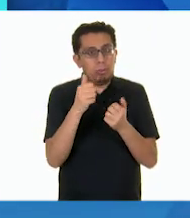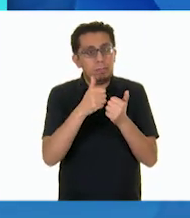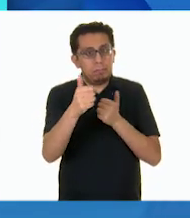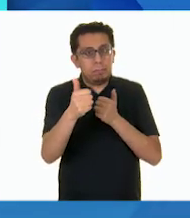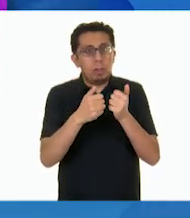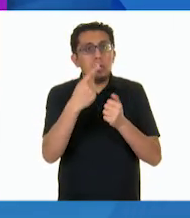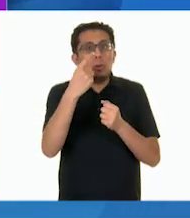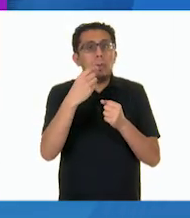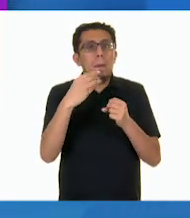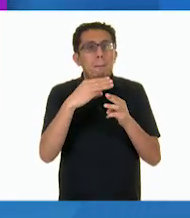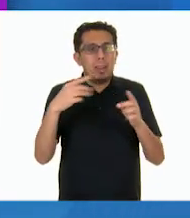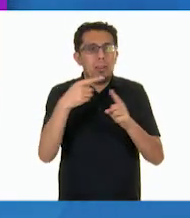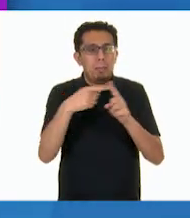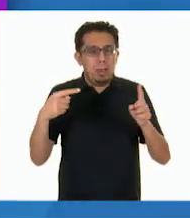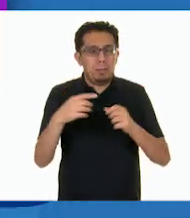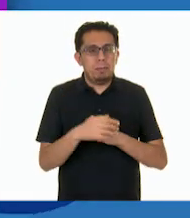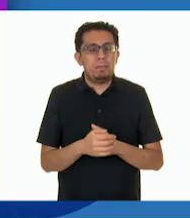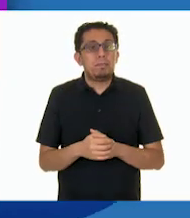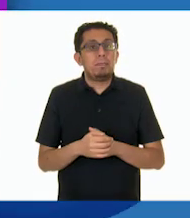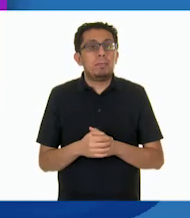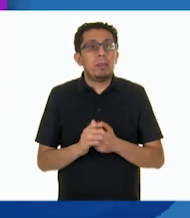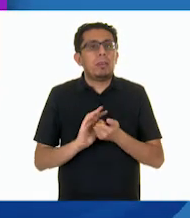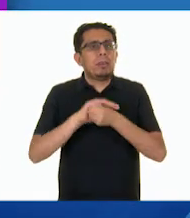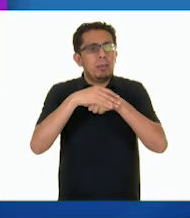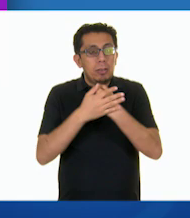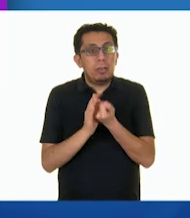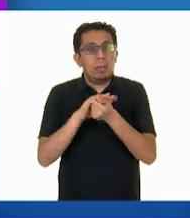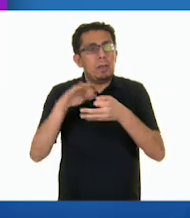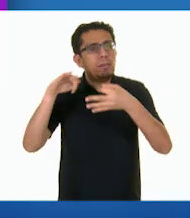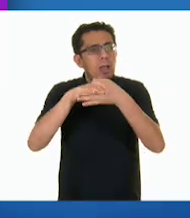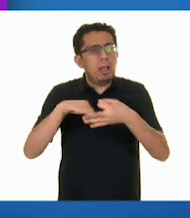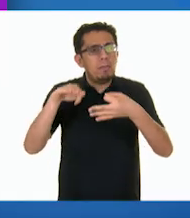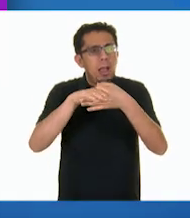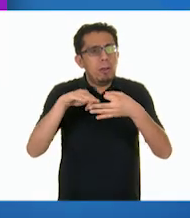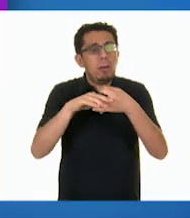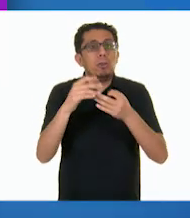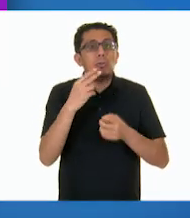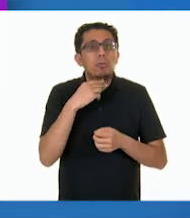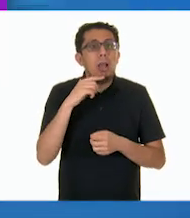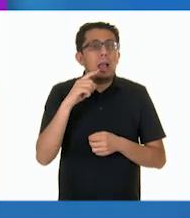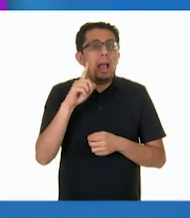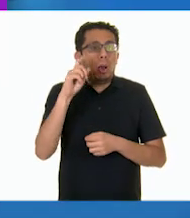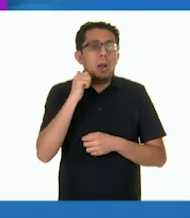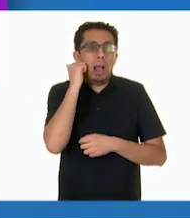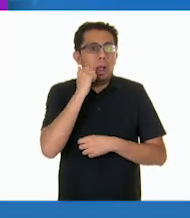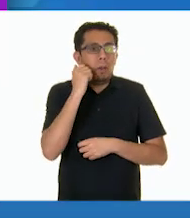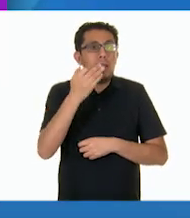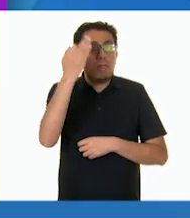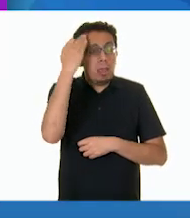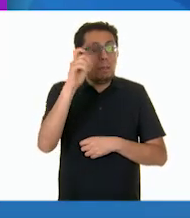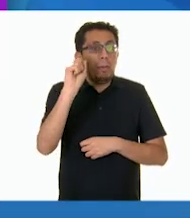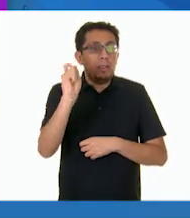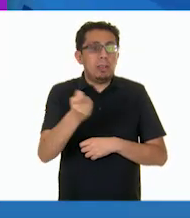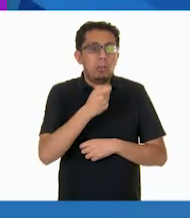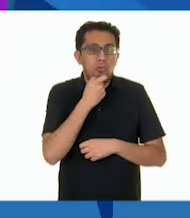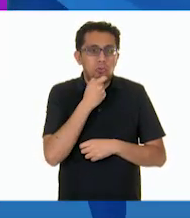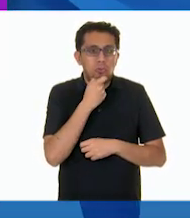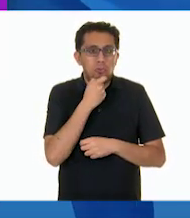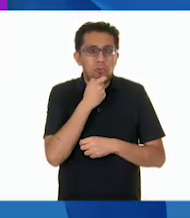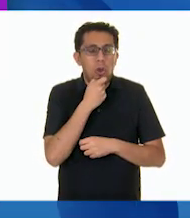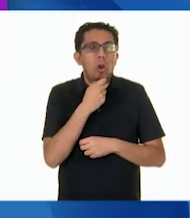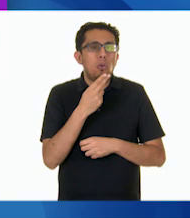metros entre tú y los demás. Lávate las manos muy seguido con agua y jabón por lo menos durante 20 segundos o